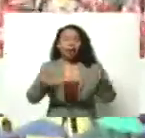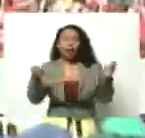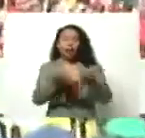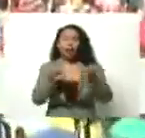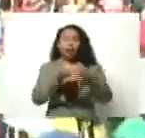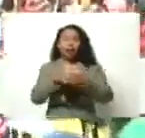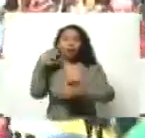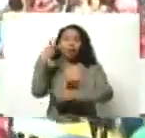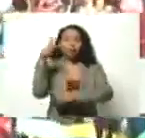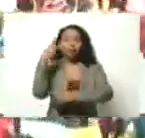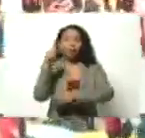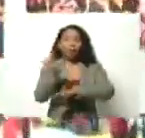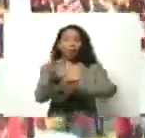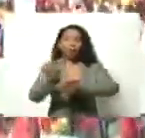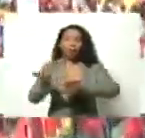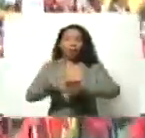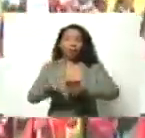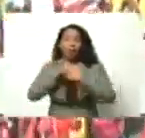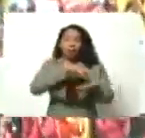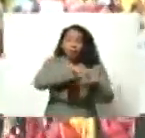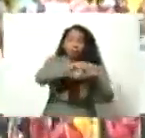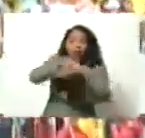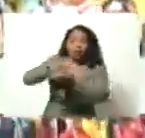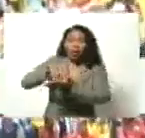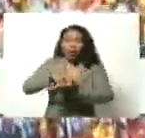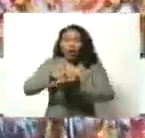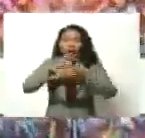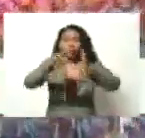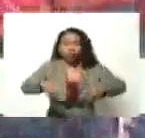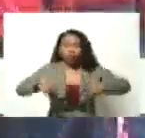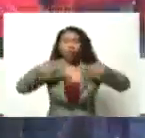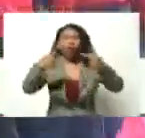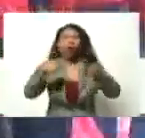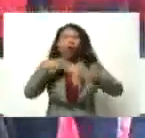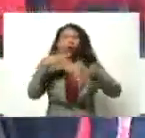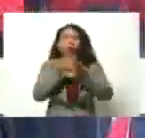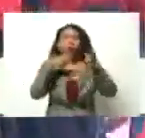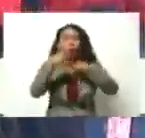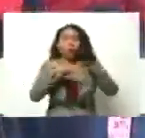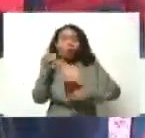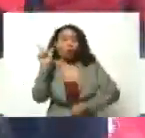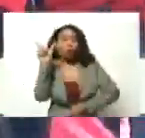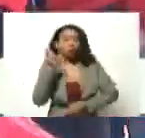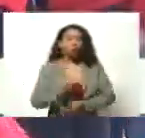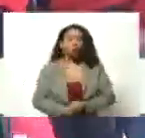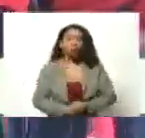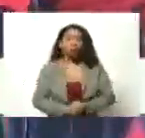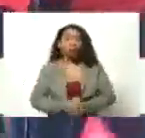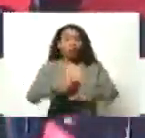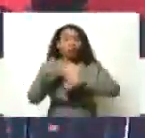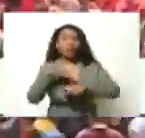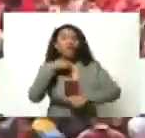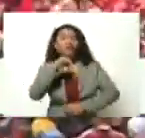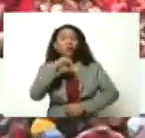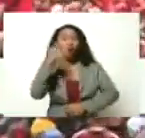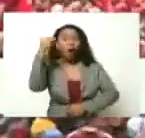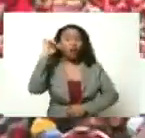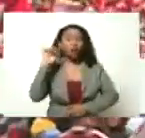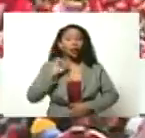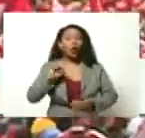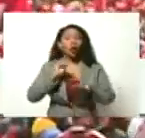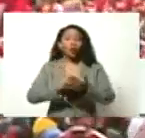parroquiales municipales que estadales en lo que es la renovación del partido socialista Unido de Venezuela es parte de la información que tenemos con